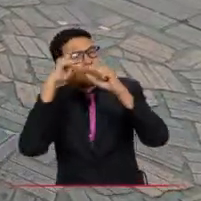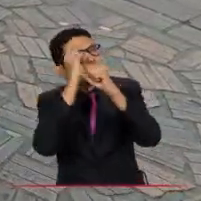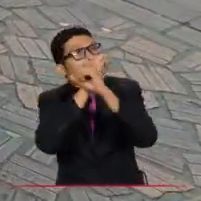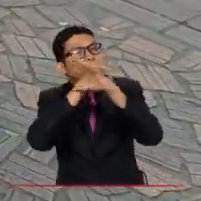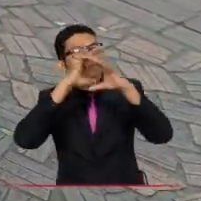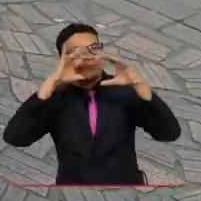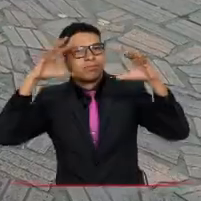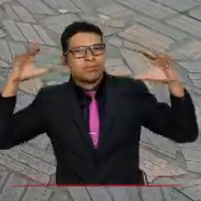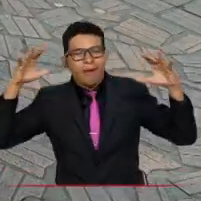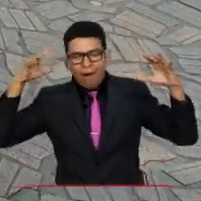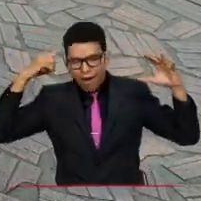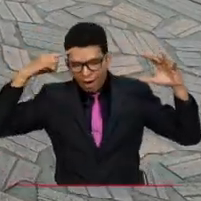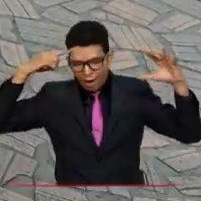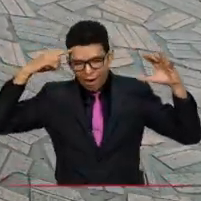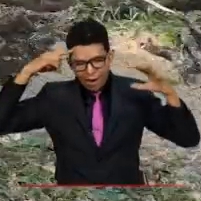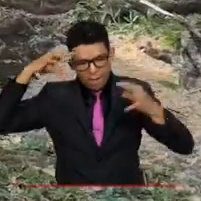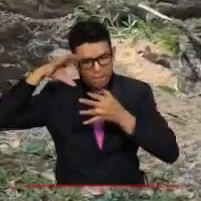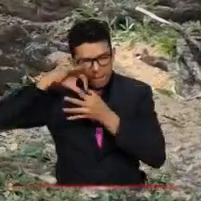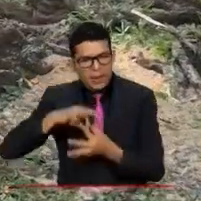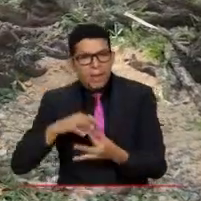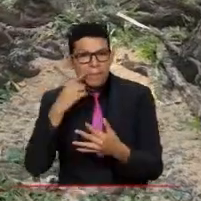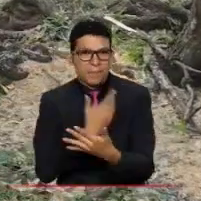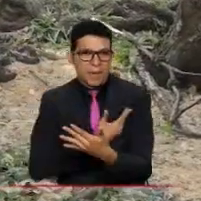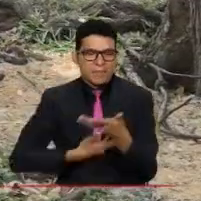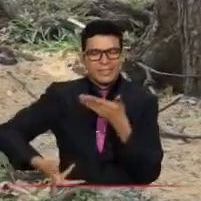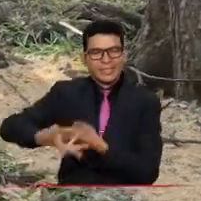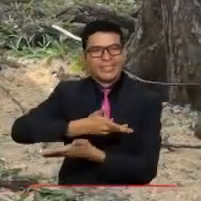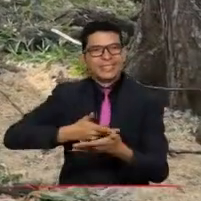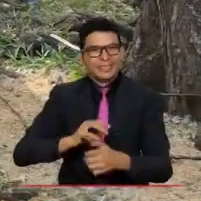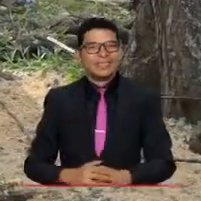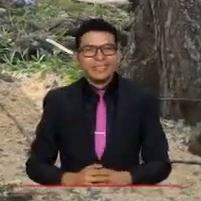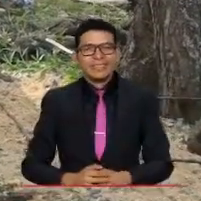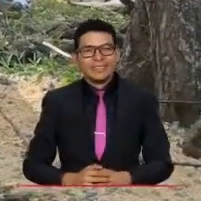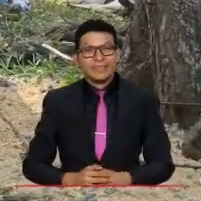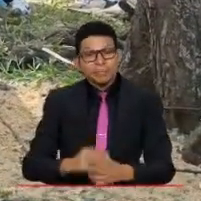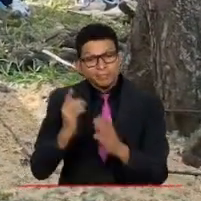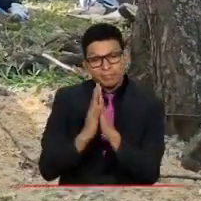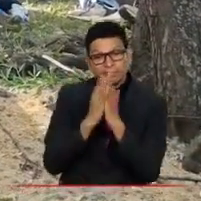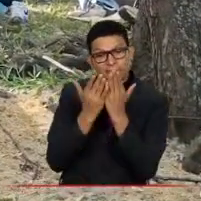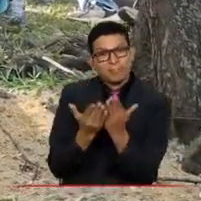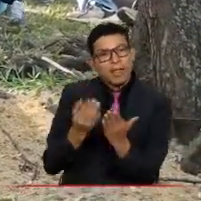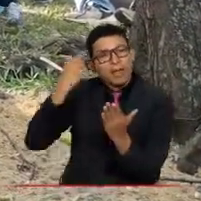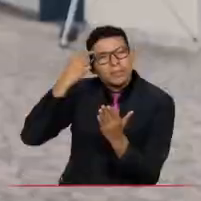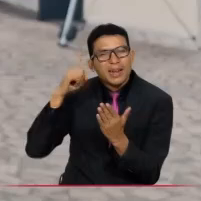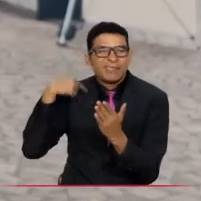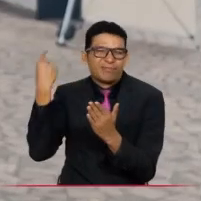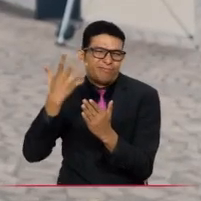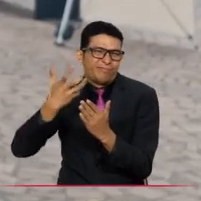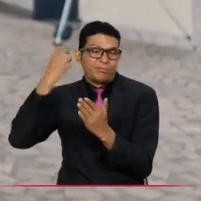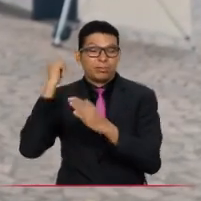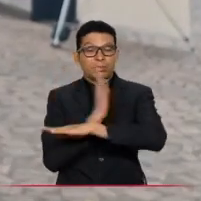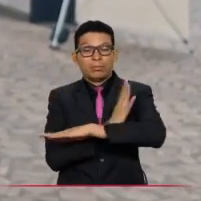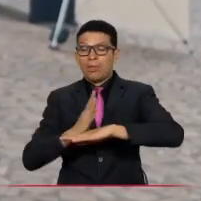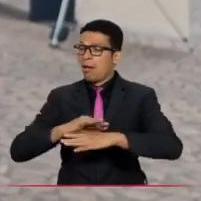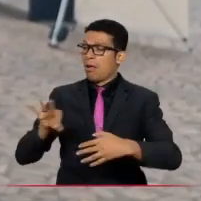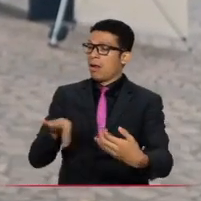se fusionen para crear momentos únicos entre padres e hijos. Es una manera de acercar el libro por fuera como de los cánones tradicionales como nos han